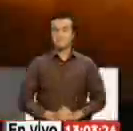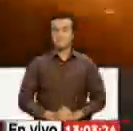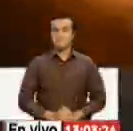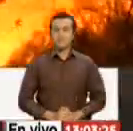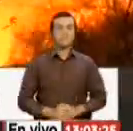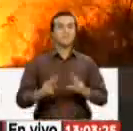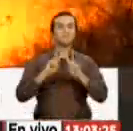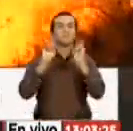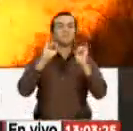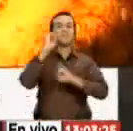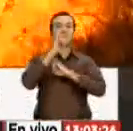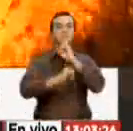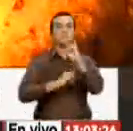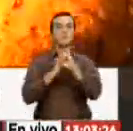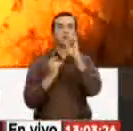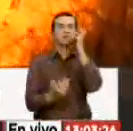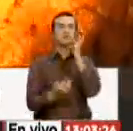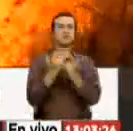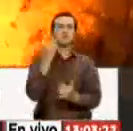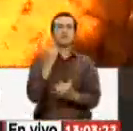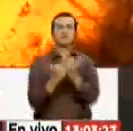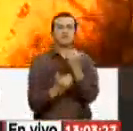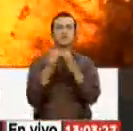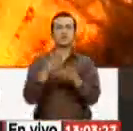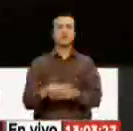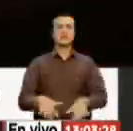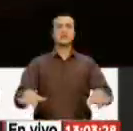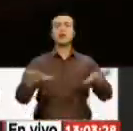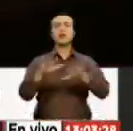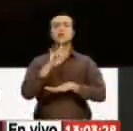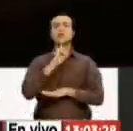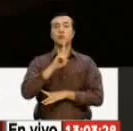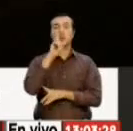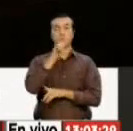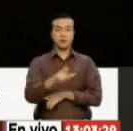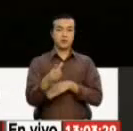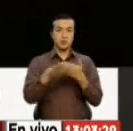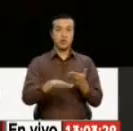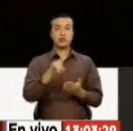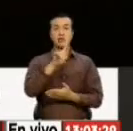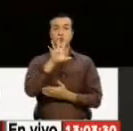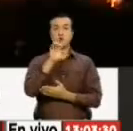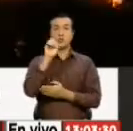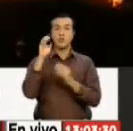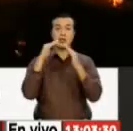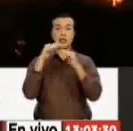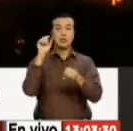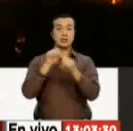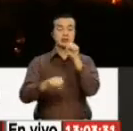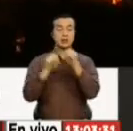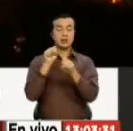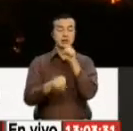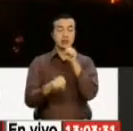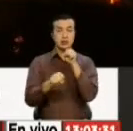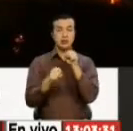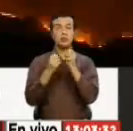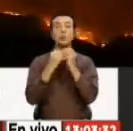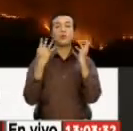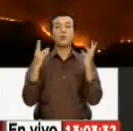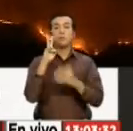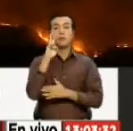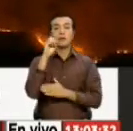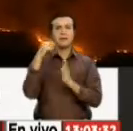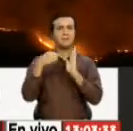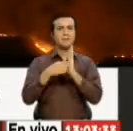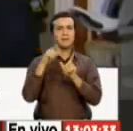En lo internacional, un incendio sin control en California deja un muerto, 150 edificaciones destruidas y más de